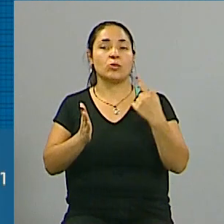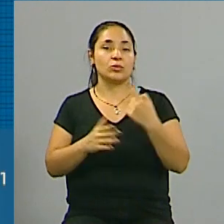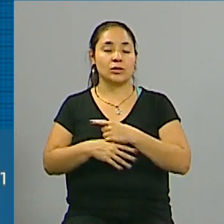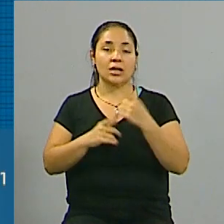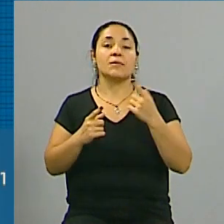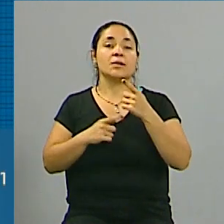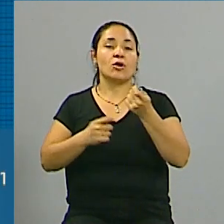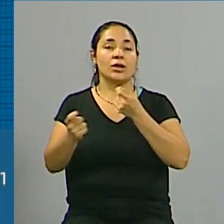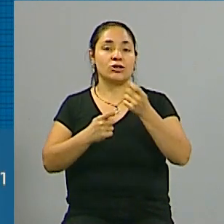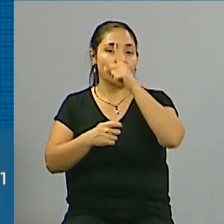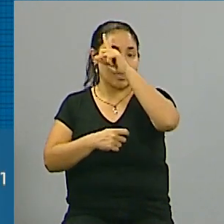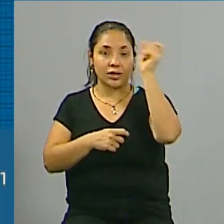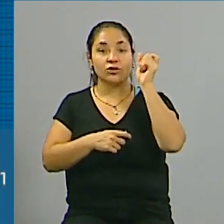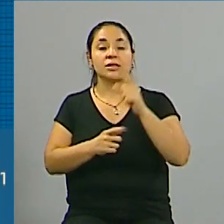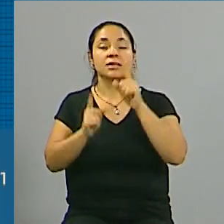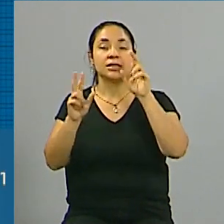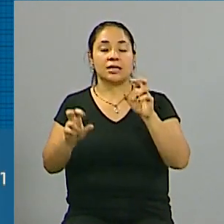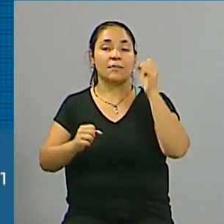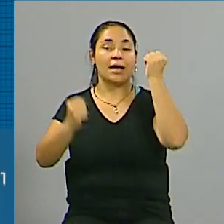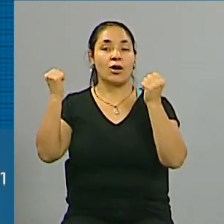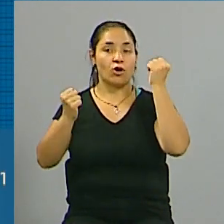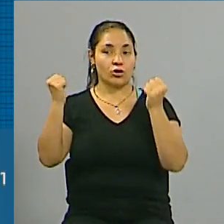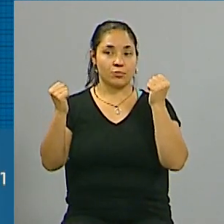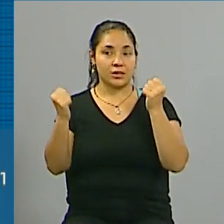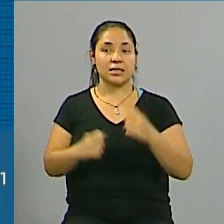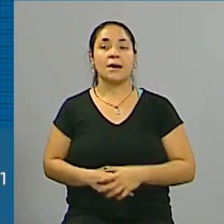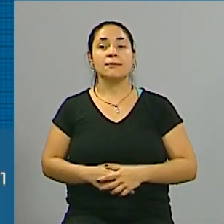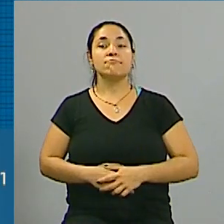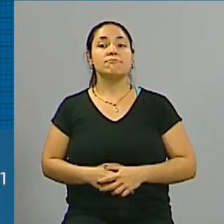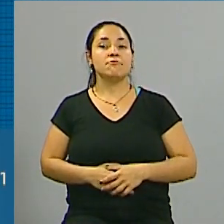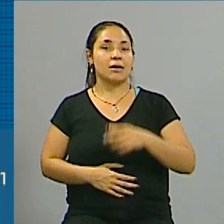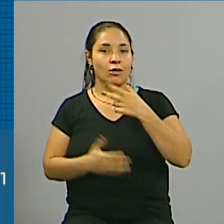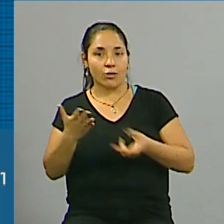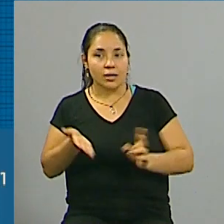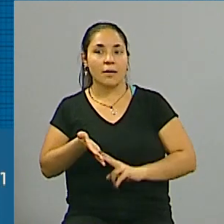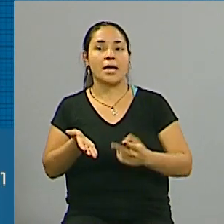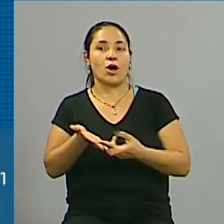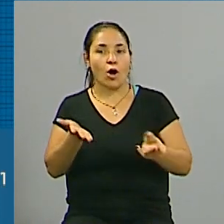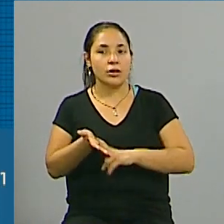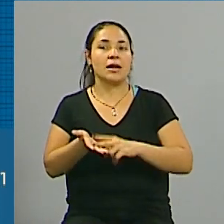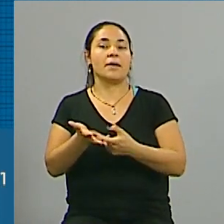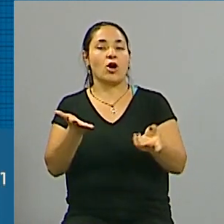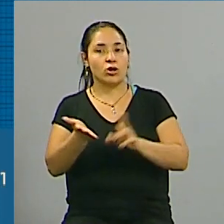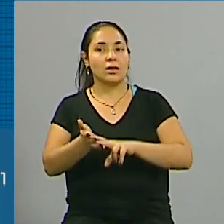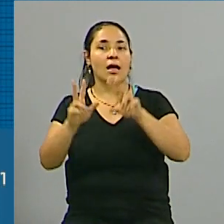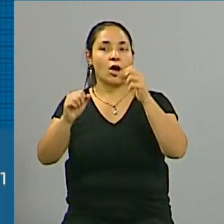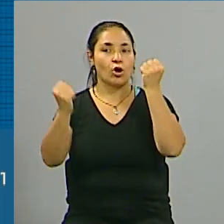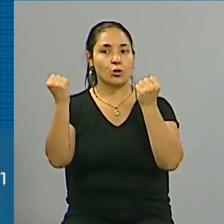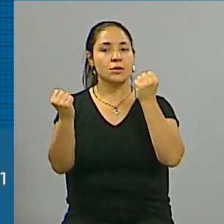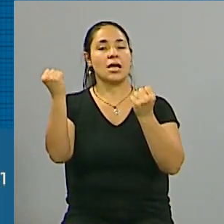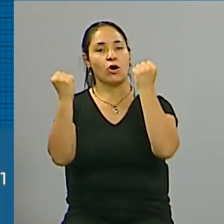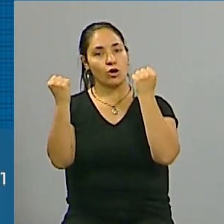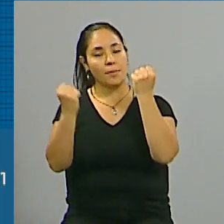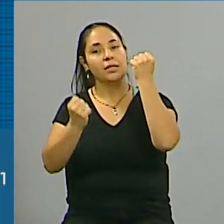gestión nacional, de parte de la economía. Parece que es muy repetitivo que sigamos hablando de economía, pero es lo principal, o es el